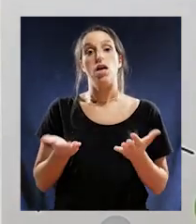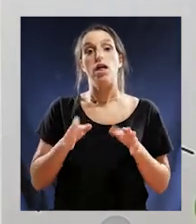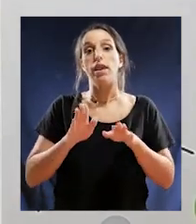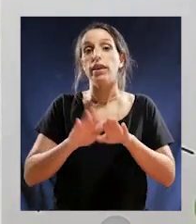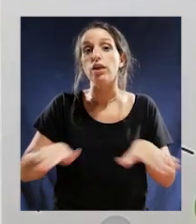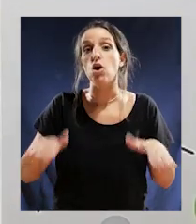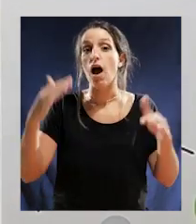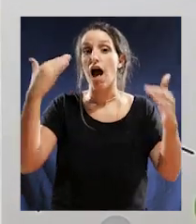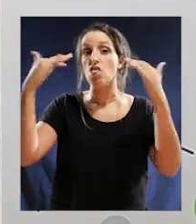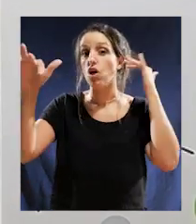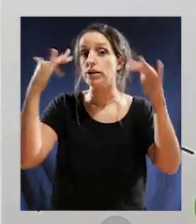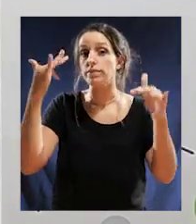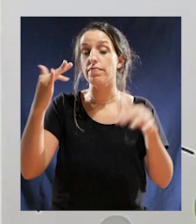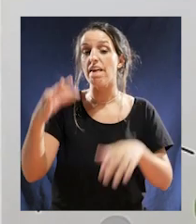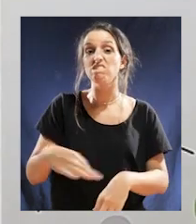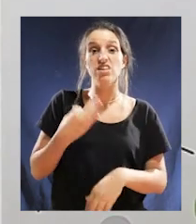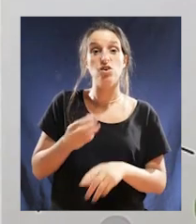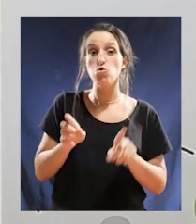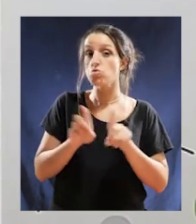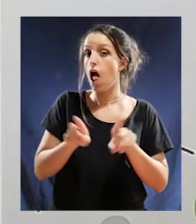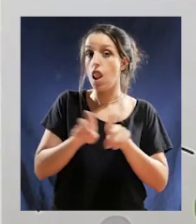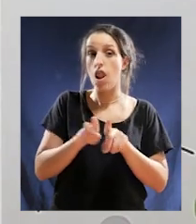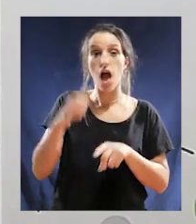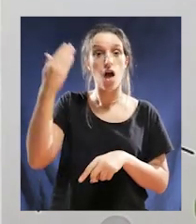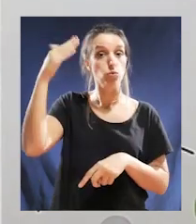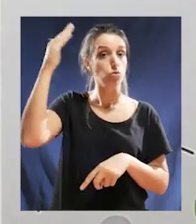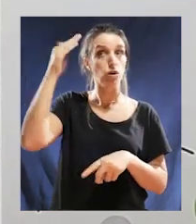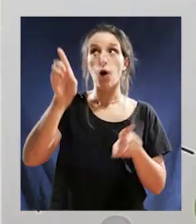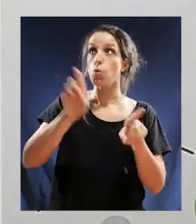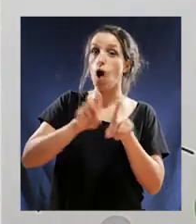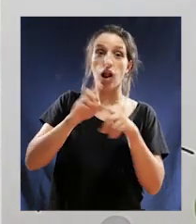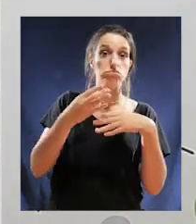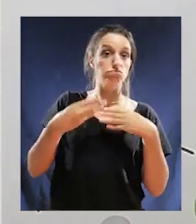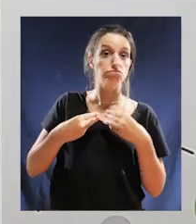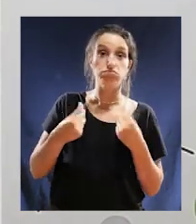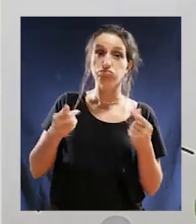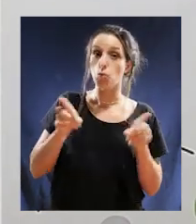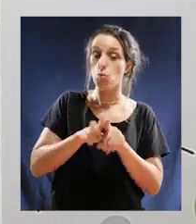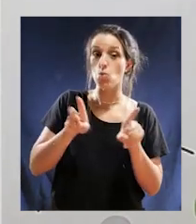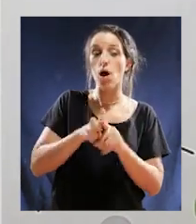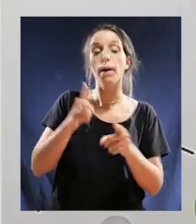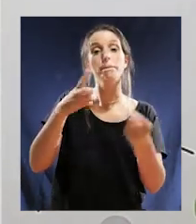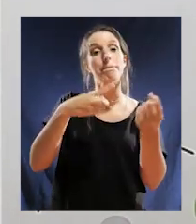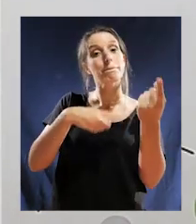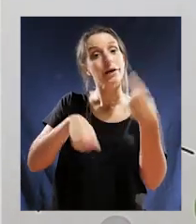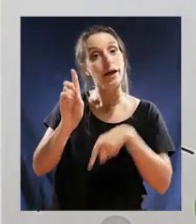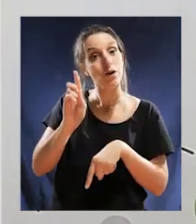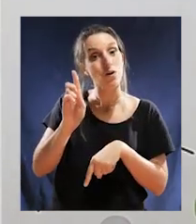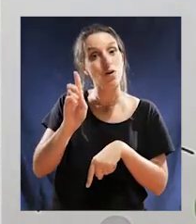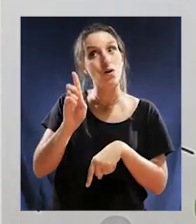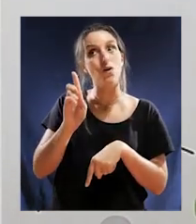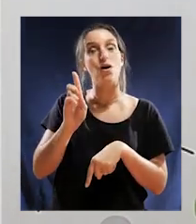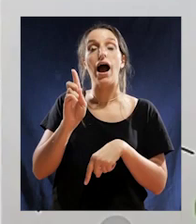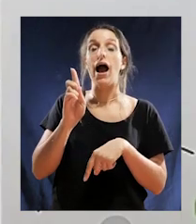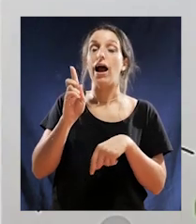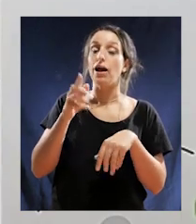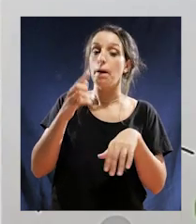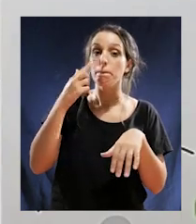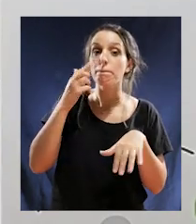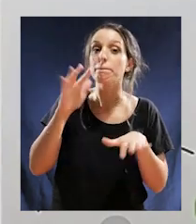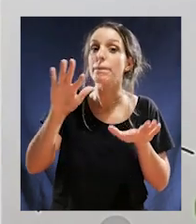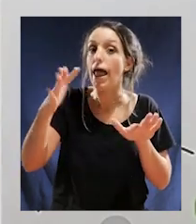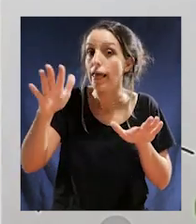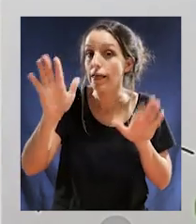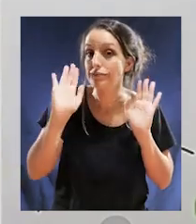los niños y los adolescentes viven la misma experiencia que los adultos pero se supone no siempre es así